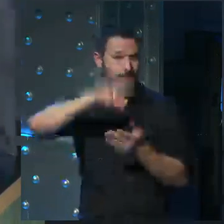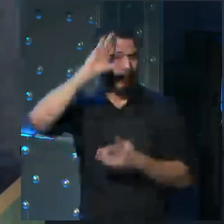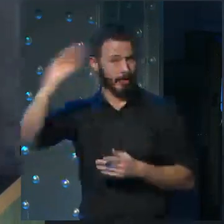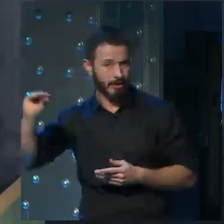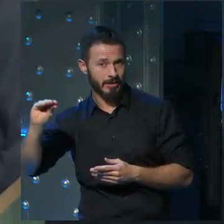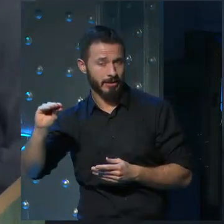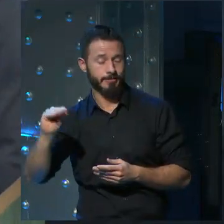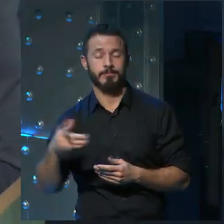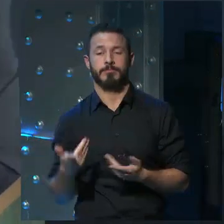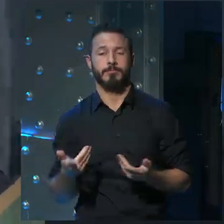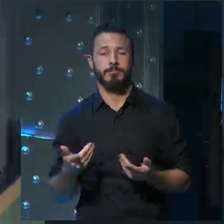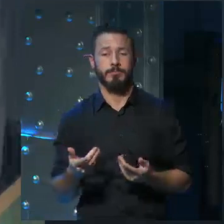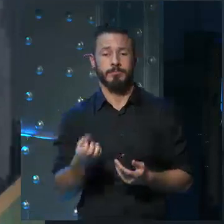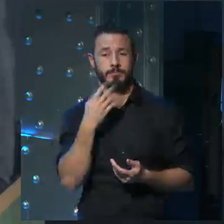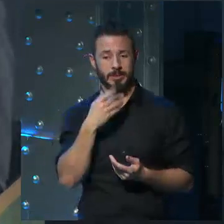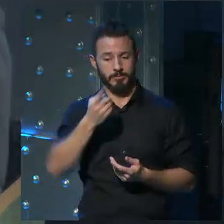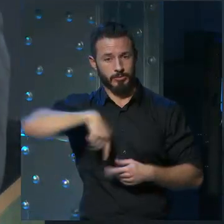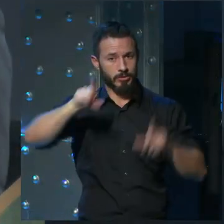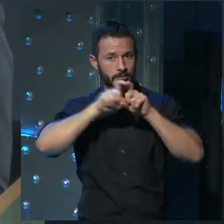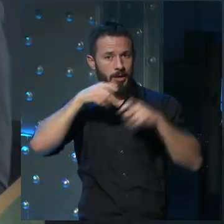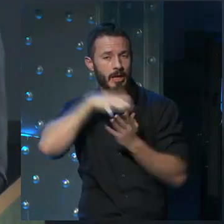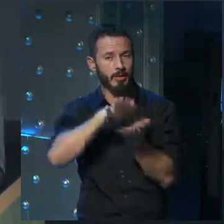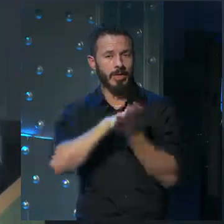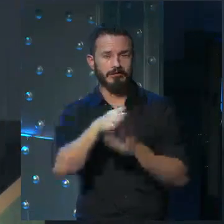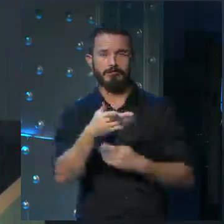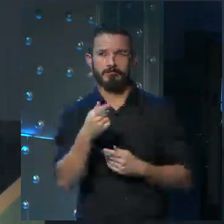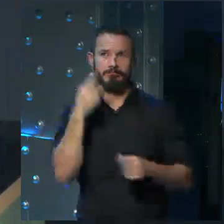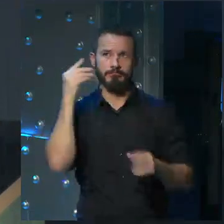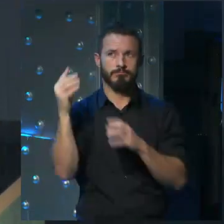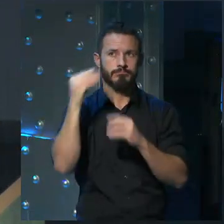Cuando en una editorial decidimos que queremos hacer libros nuevos sobre un tema,